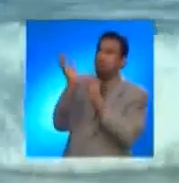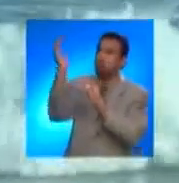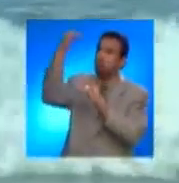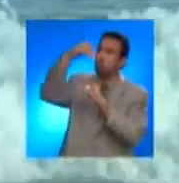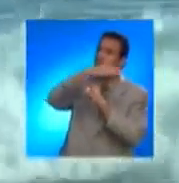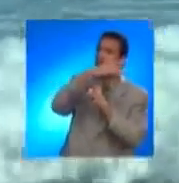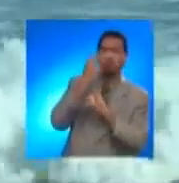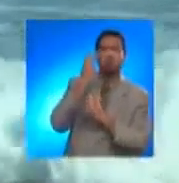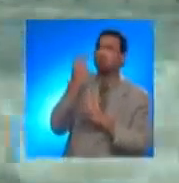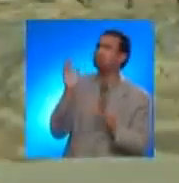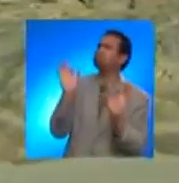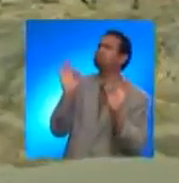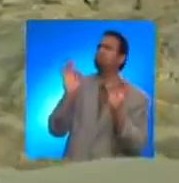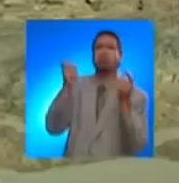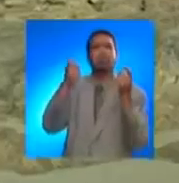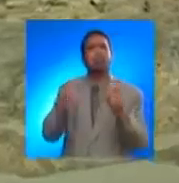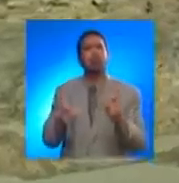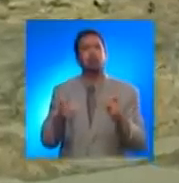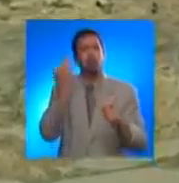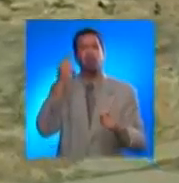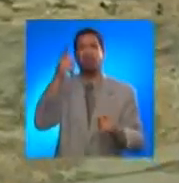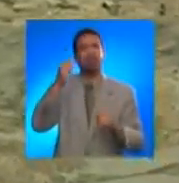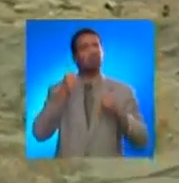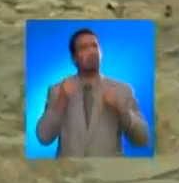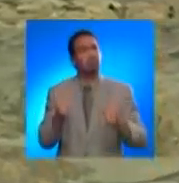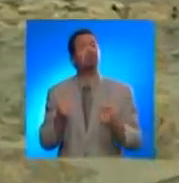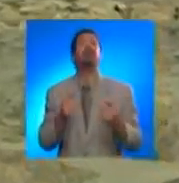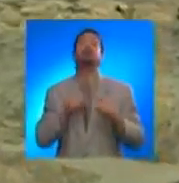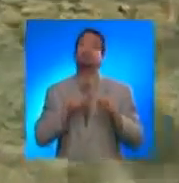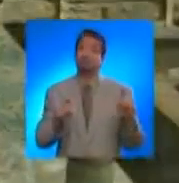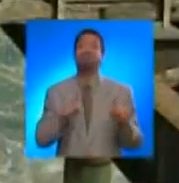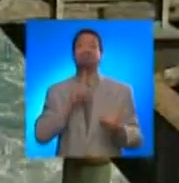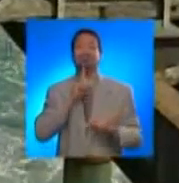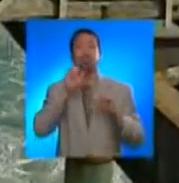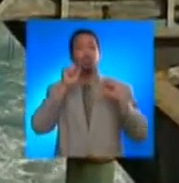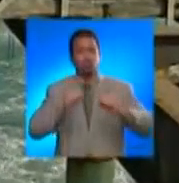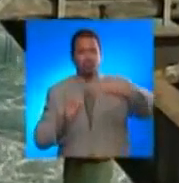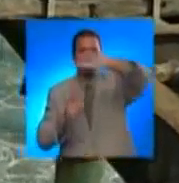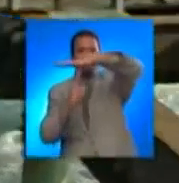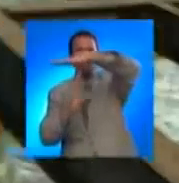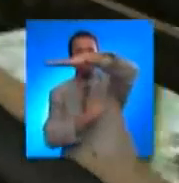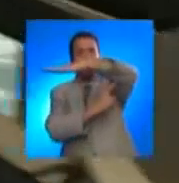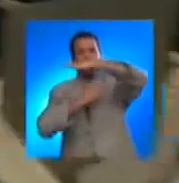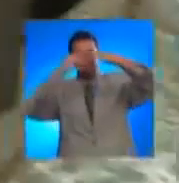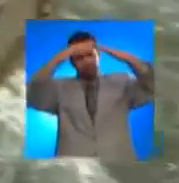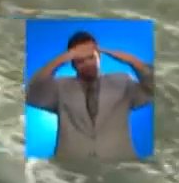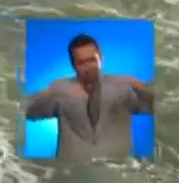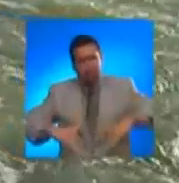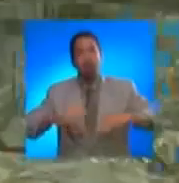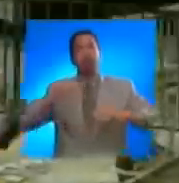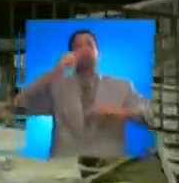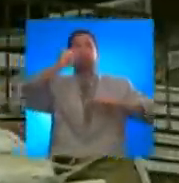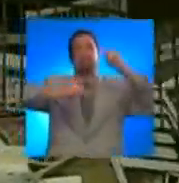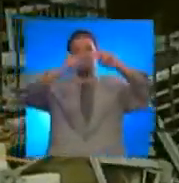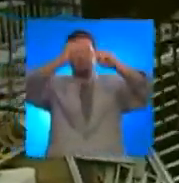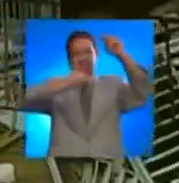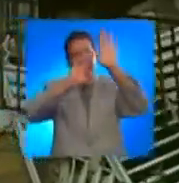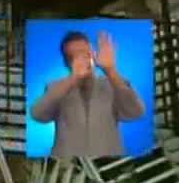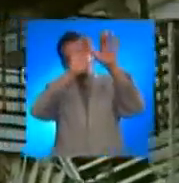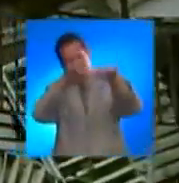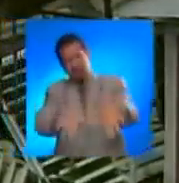en 1867. La fuerza ejercida por las corrientes de un tsunami es enorme. Donde la corriente se